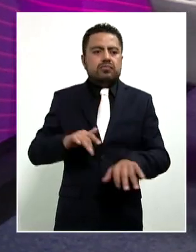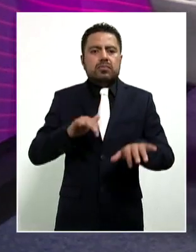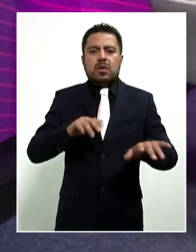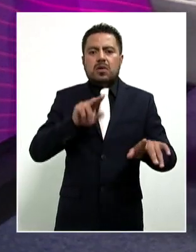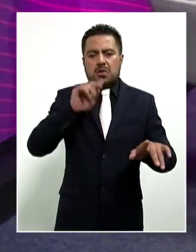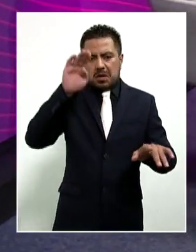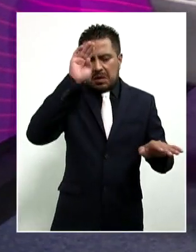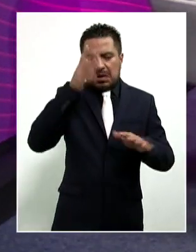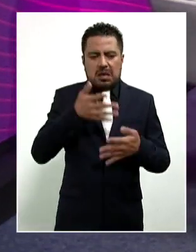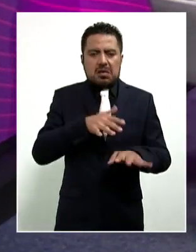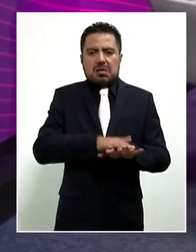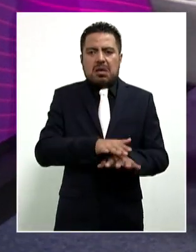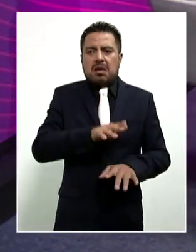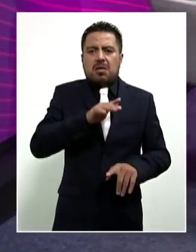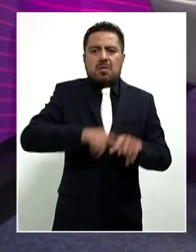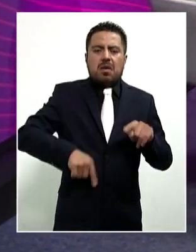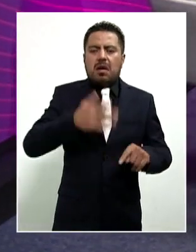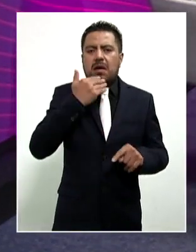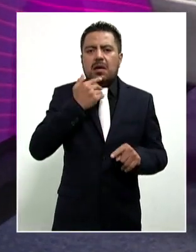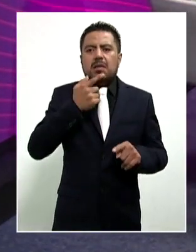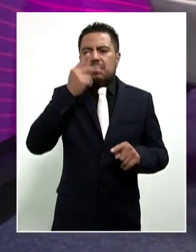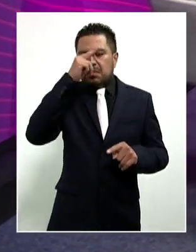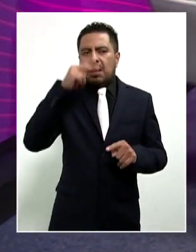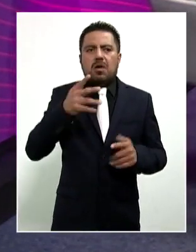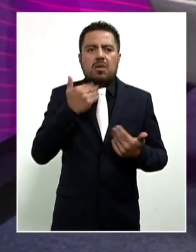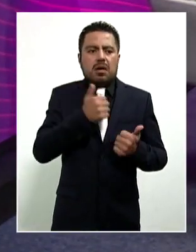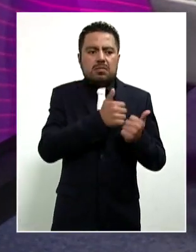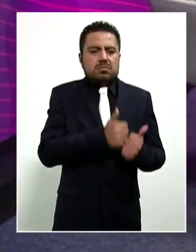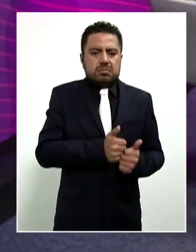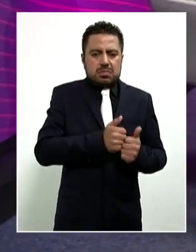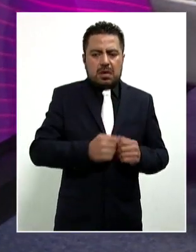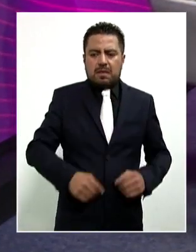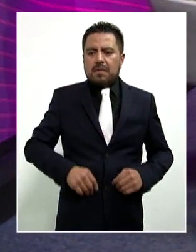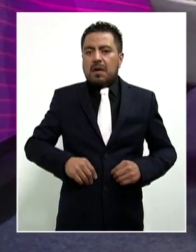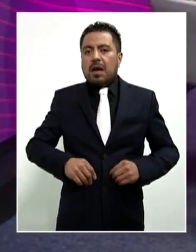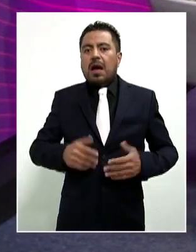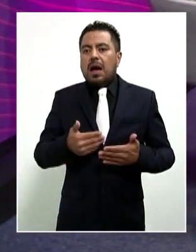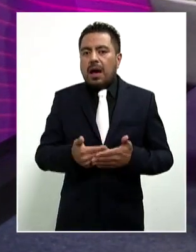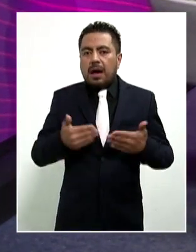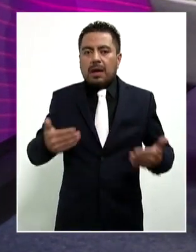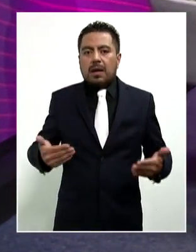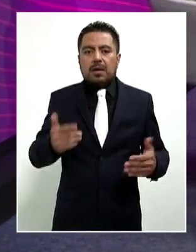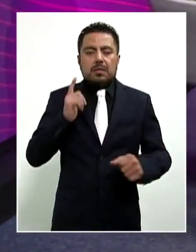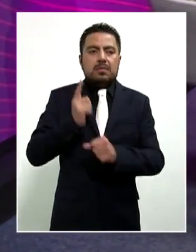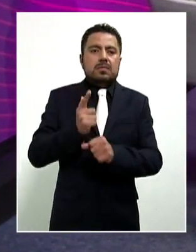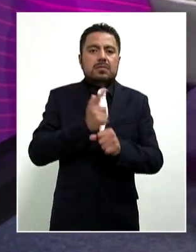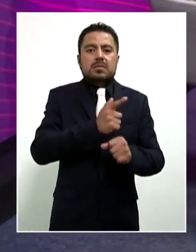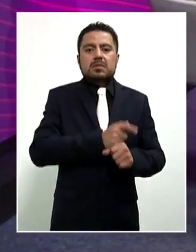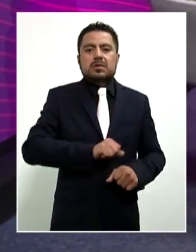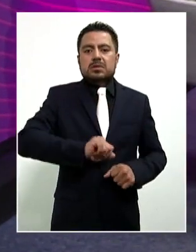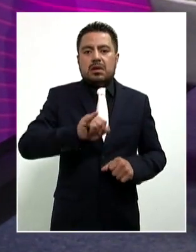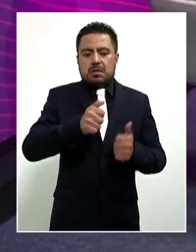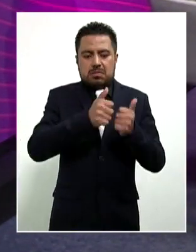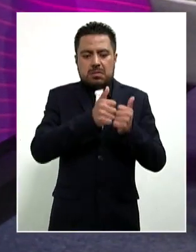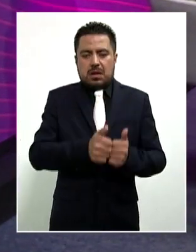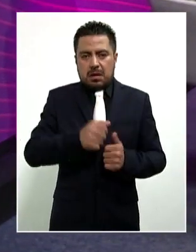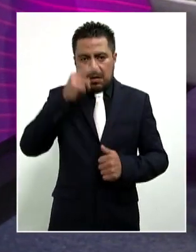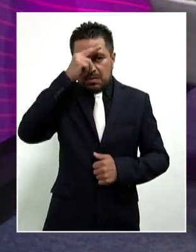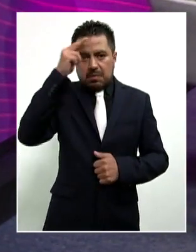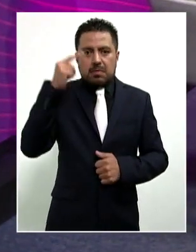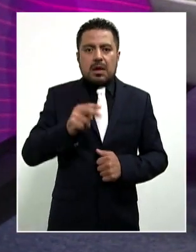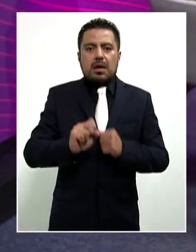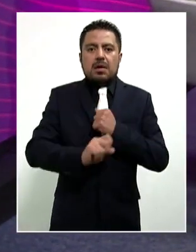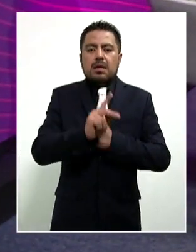que pensar en integración, es gente que pues no se va a quedar aquí. Pues no. Y ahora estamos viendo que, bueno, no, sí se van a quedar aquí, ¿no?